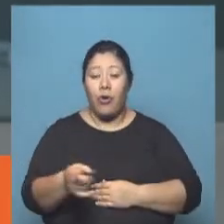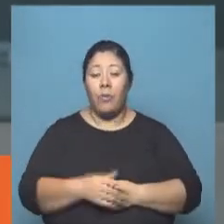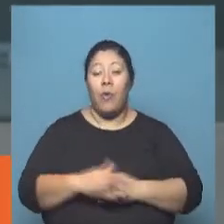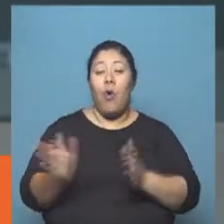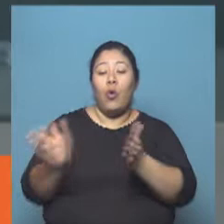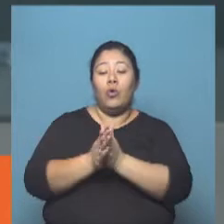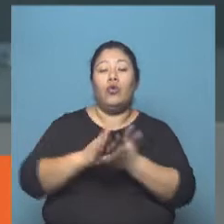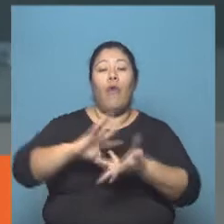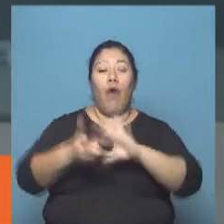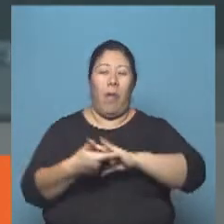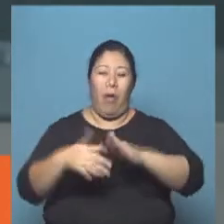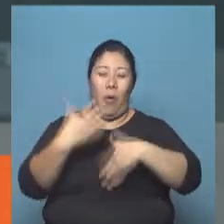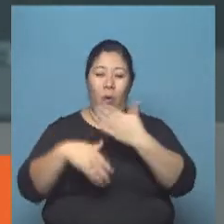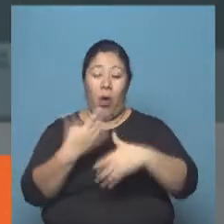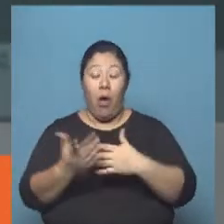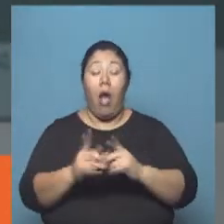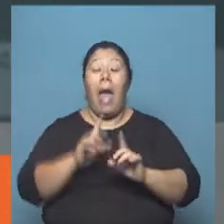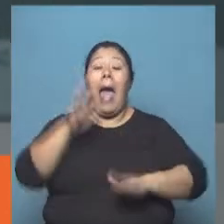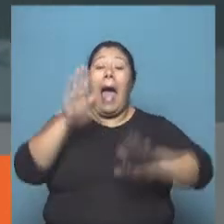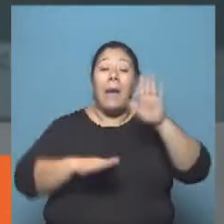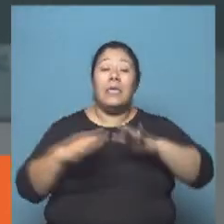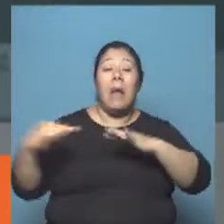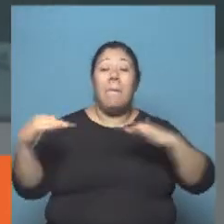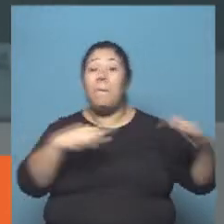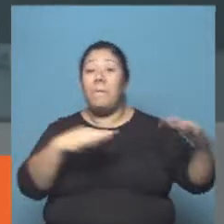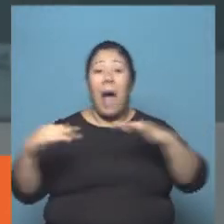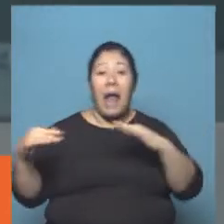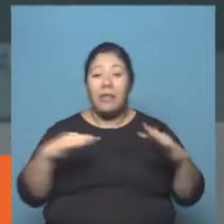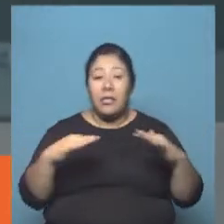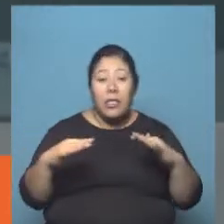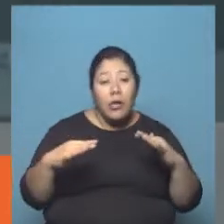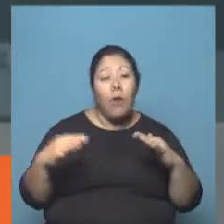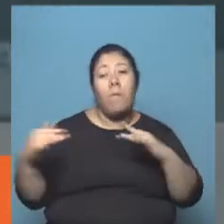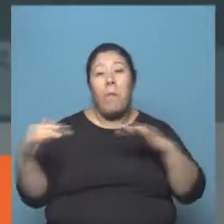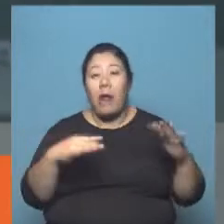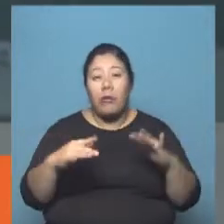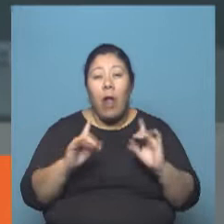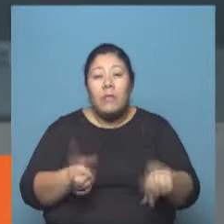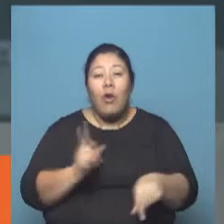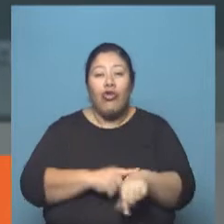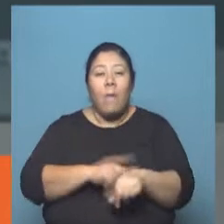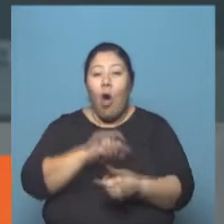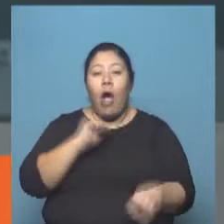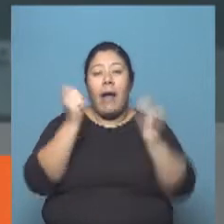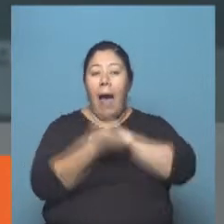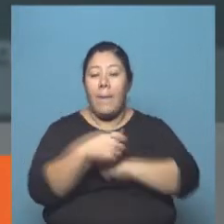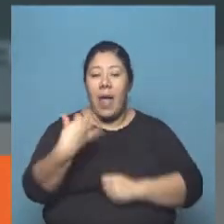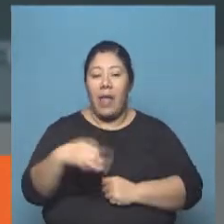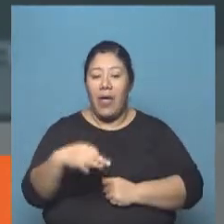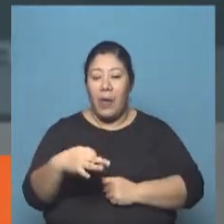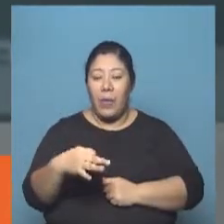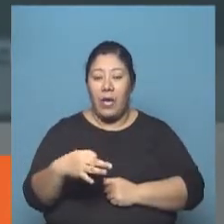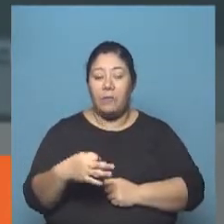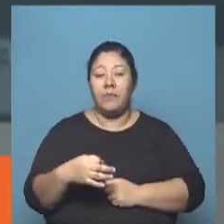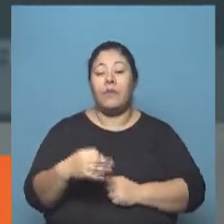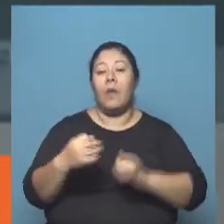a veces ciertas modificaciones que presenta un equipo en un partido se ven como un gran cambio posicional,